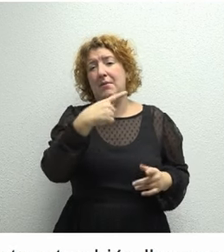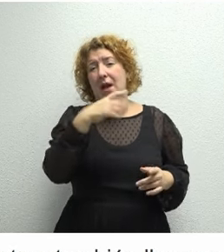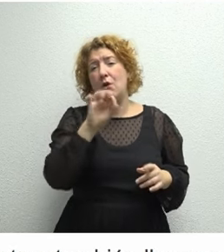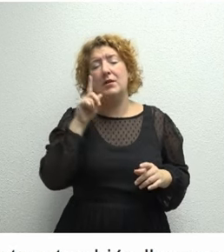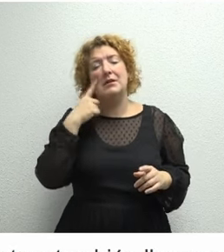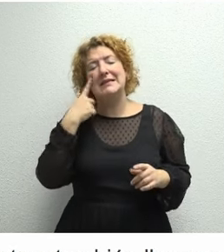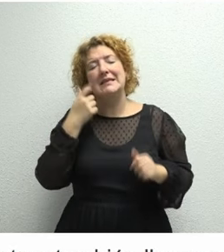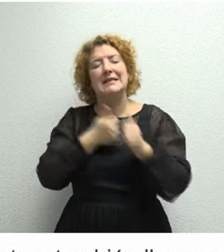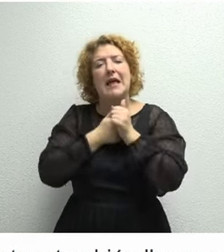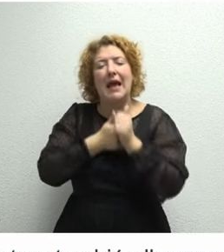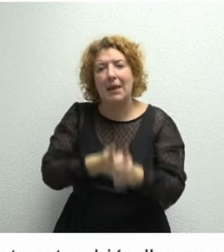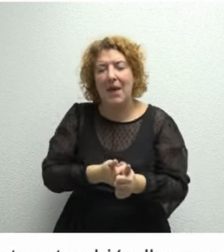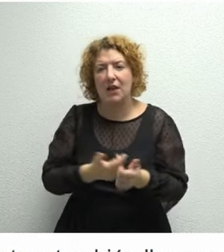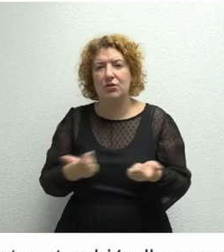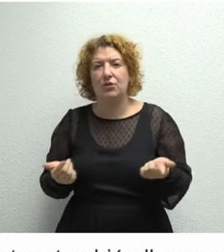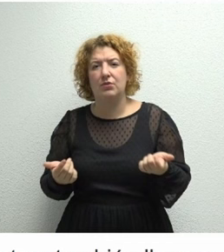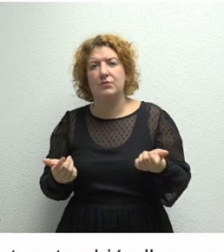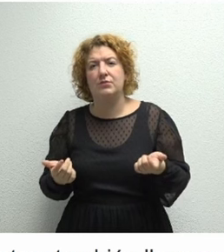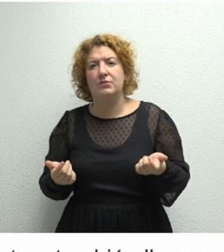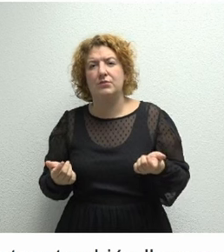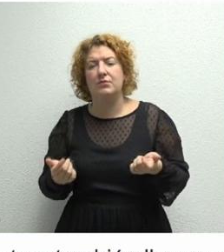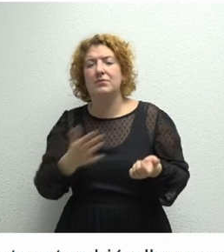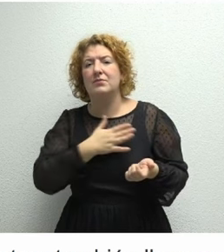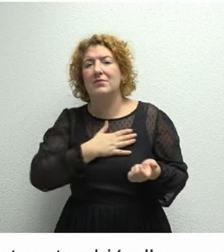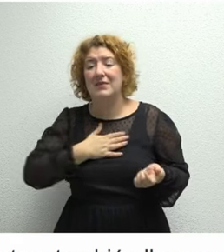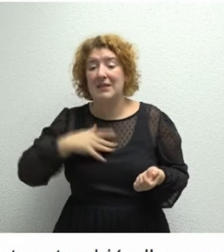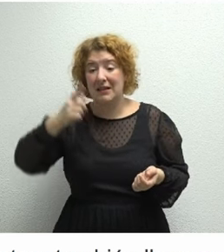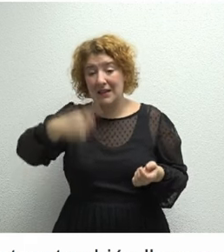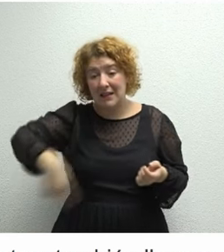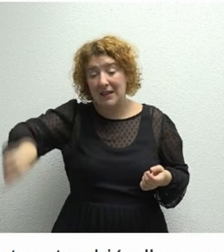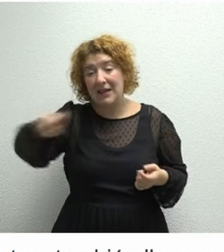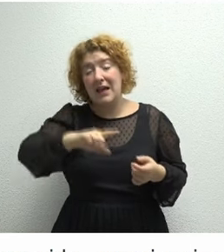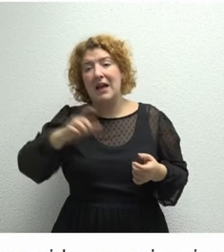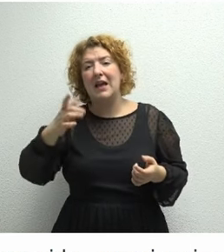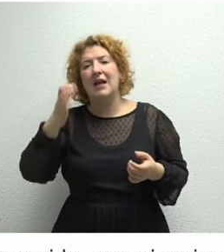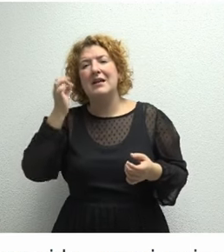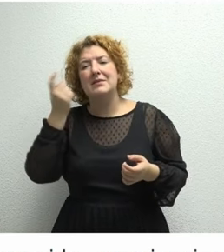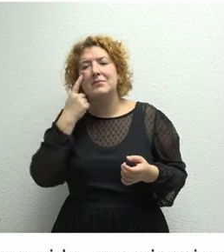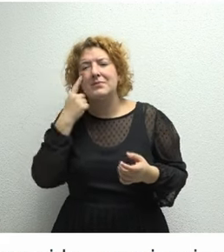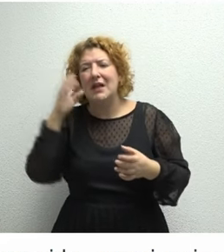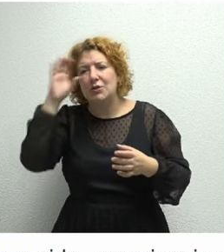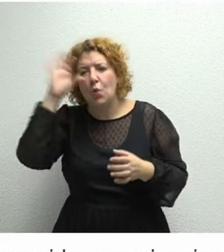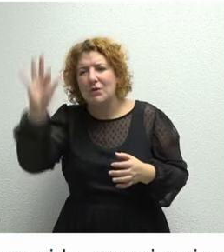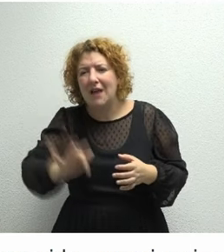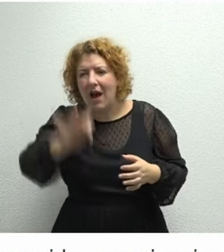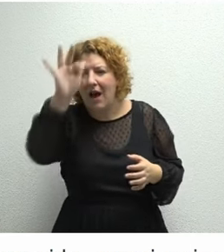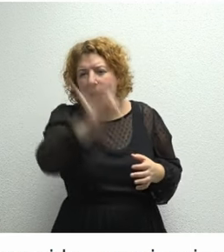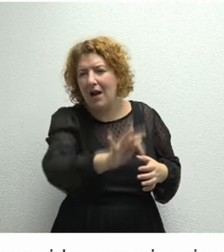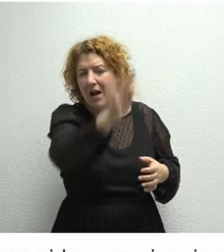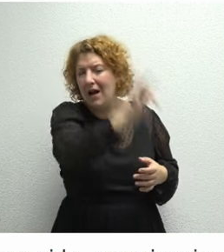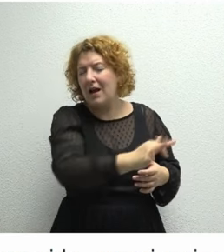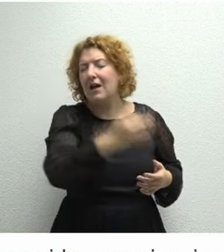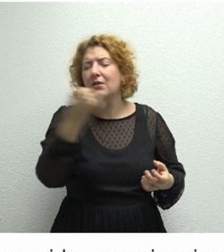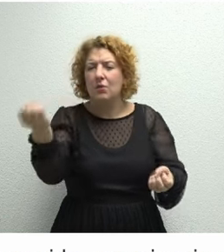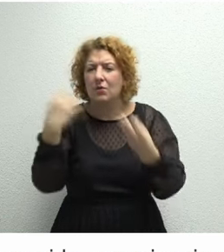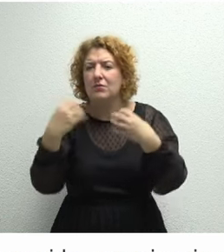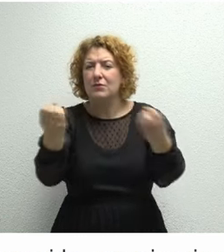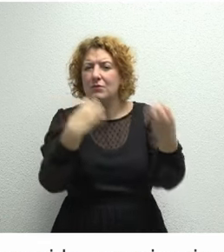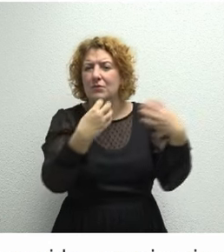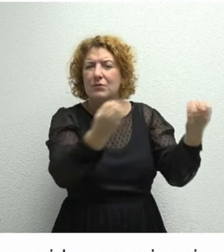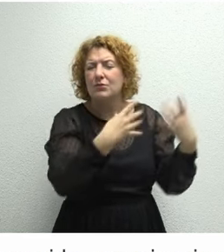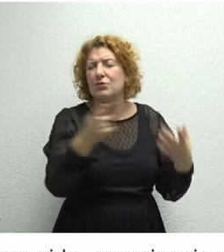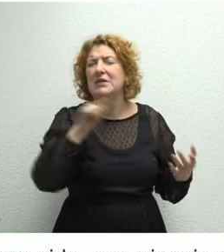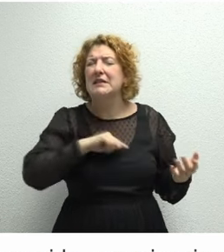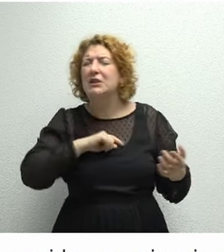en este pilotaje que también está incorporando Escuchar a Los Chicos en el seguimiento de la plaza o sea uno por uno escucharles Cómo